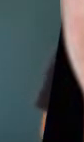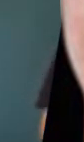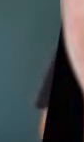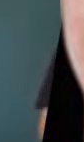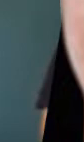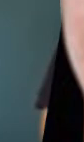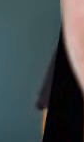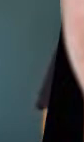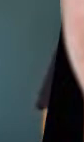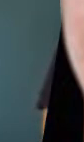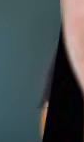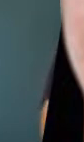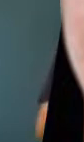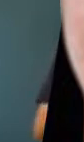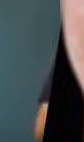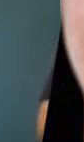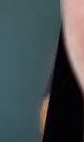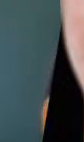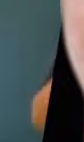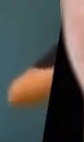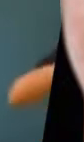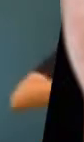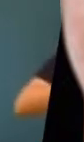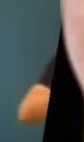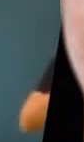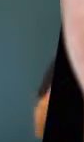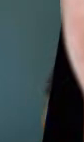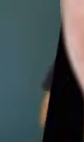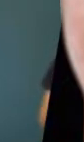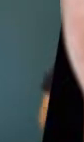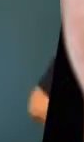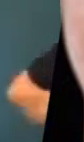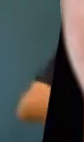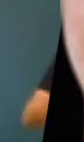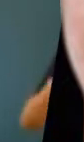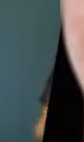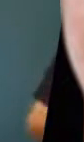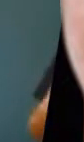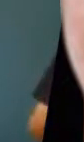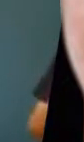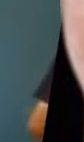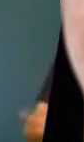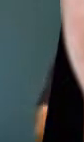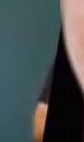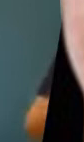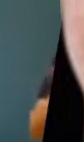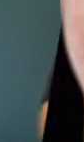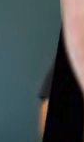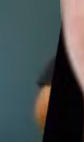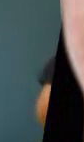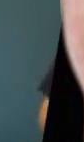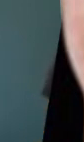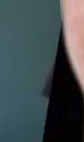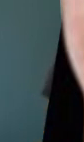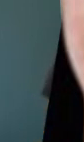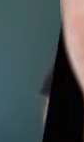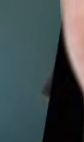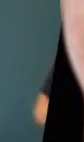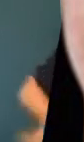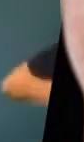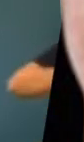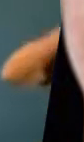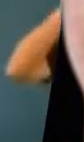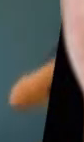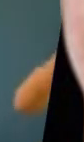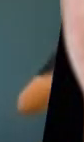empezar, este es un pueblo muy trabajador, este es el granero de México, es donde